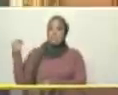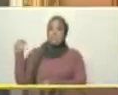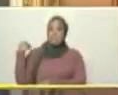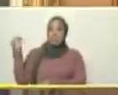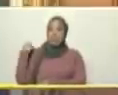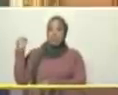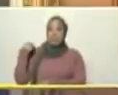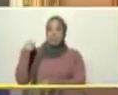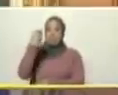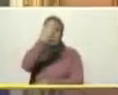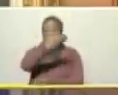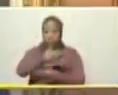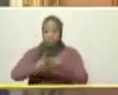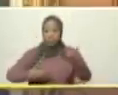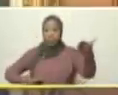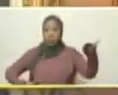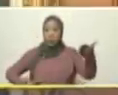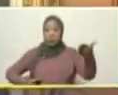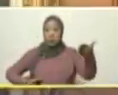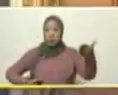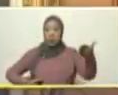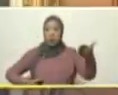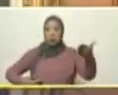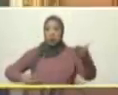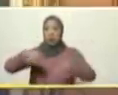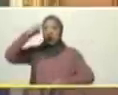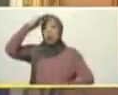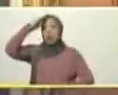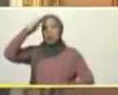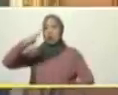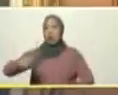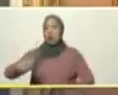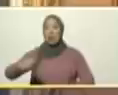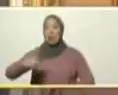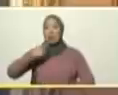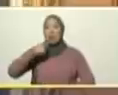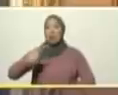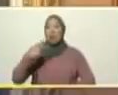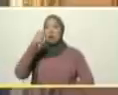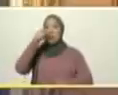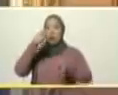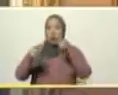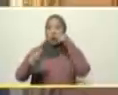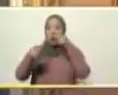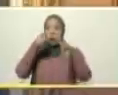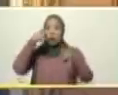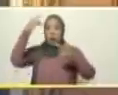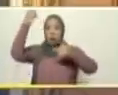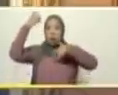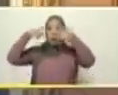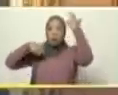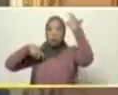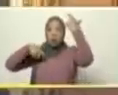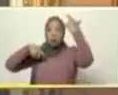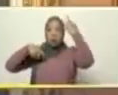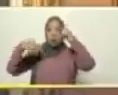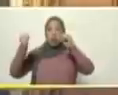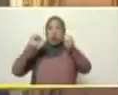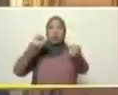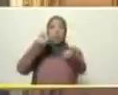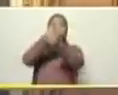un acta de una fiscal militar que había visitado al comandante Chávez en su lugar de